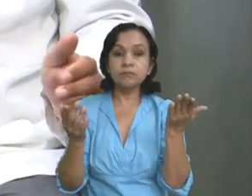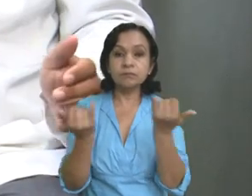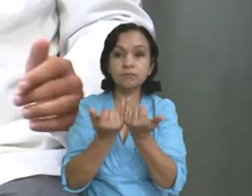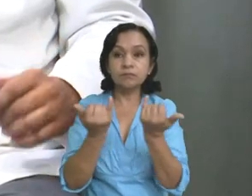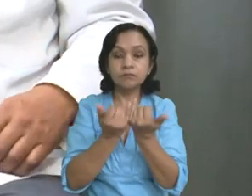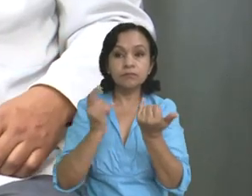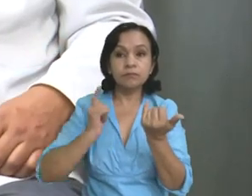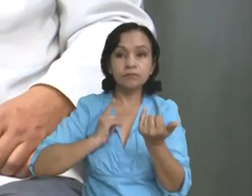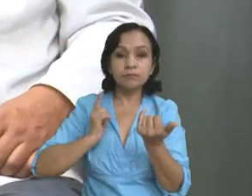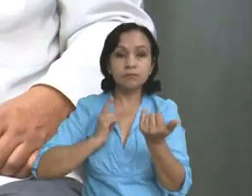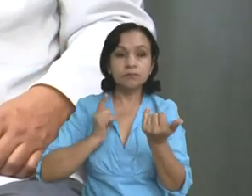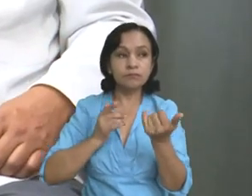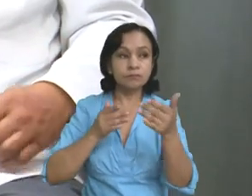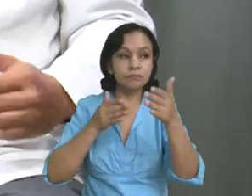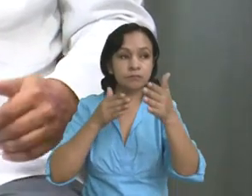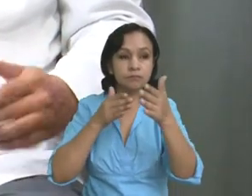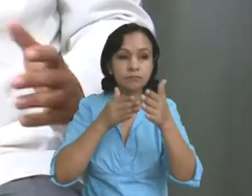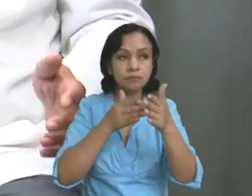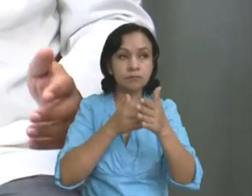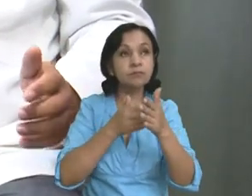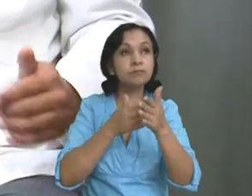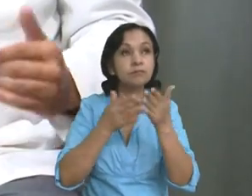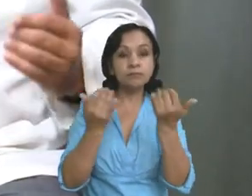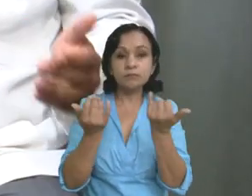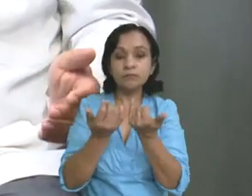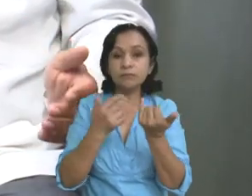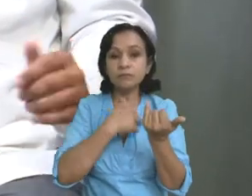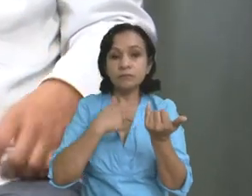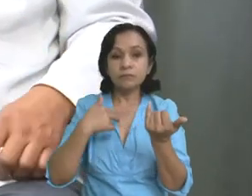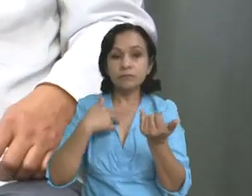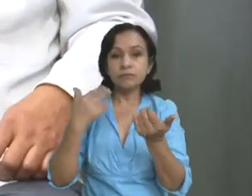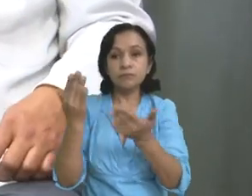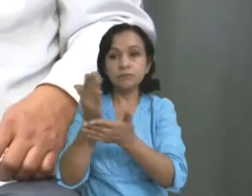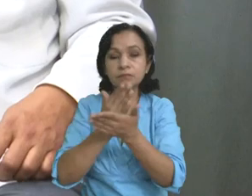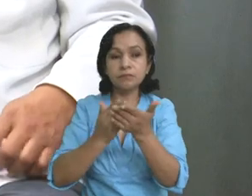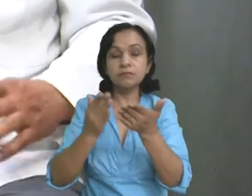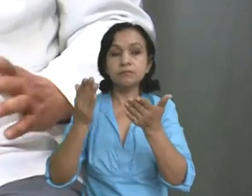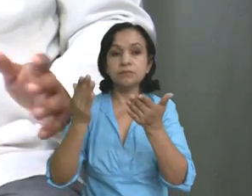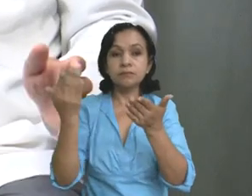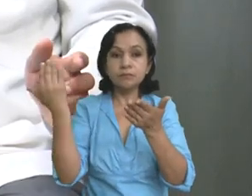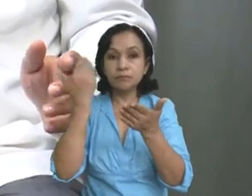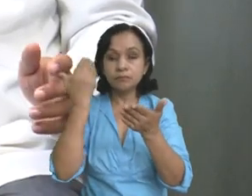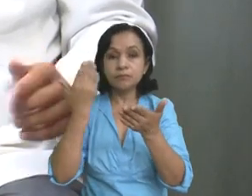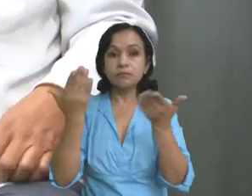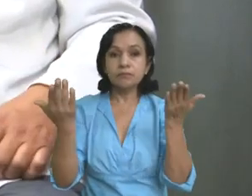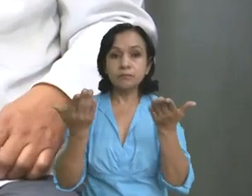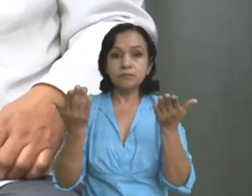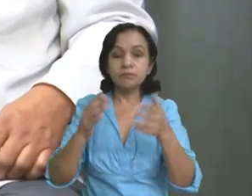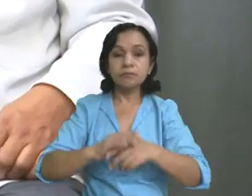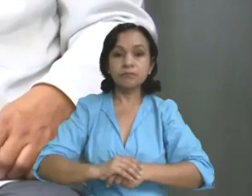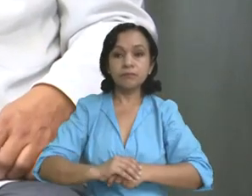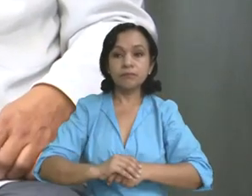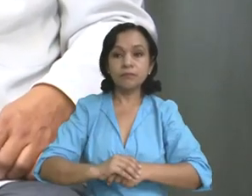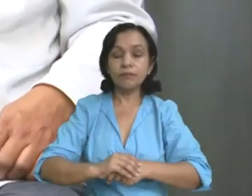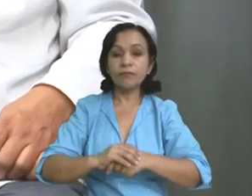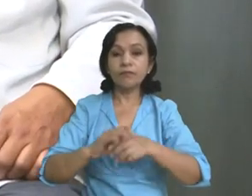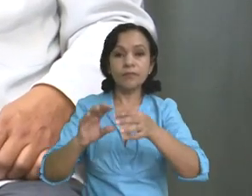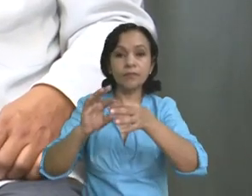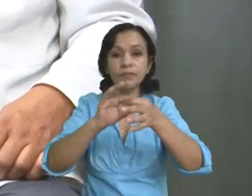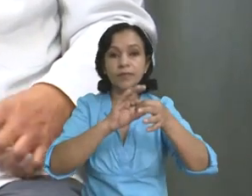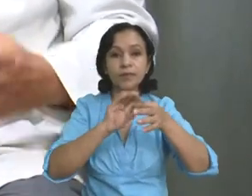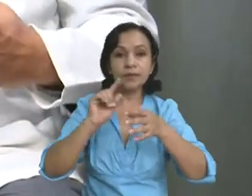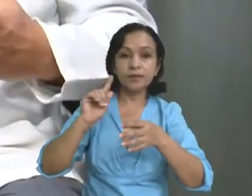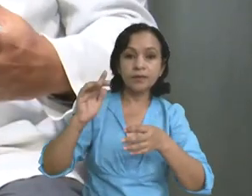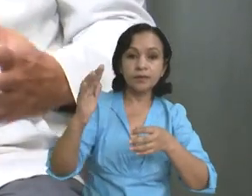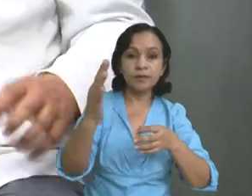no tiene nada que ver con guerra, no tiene nada que ver, es un virus, pero es un rival común. Todos